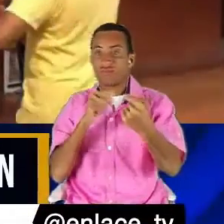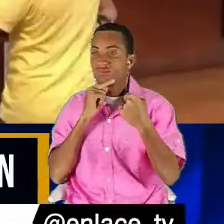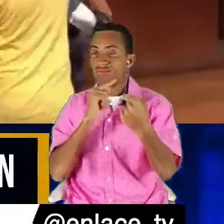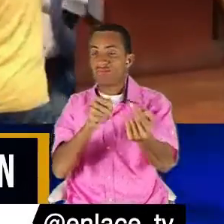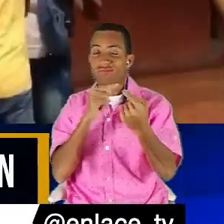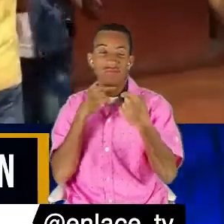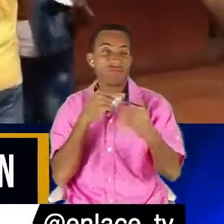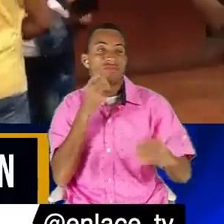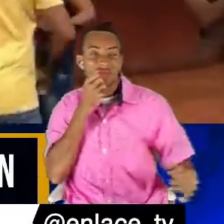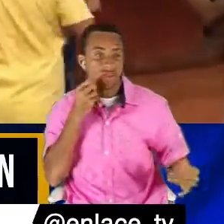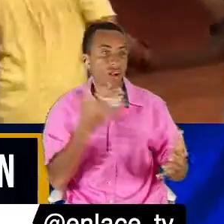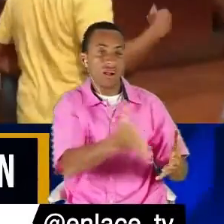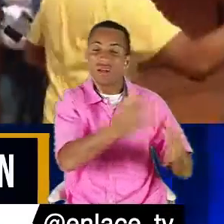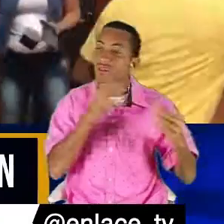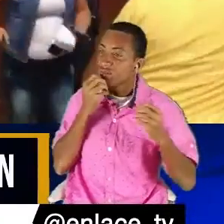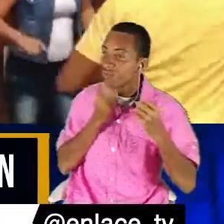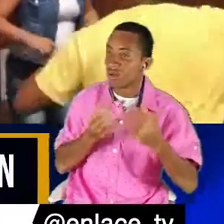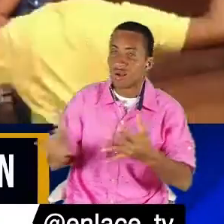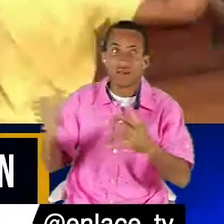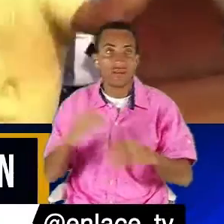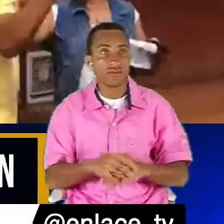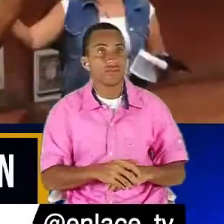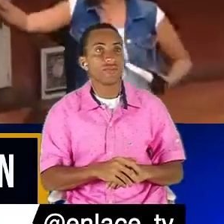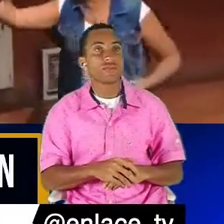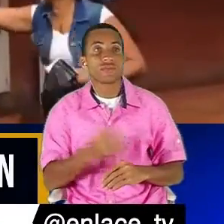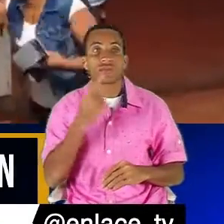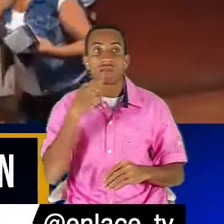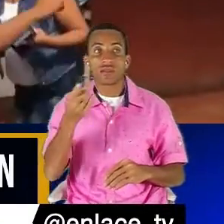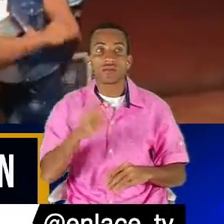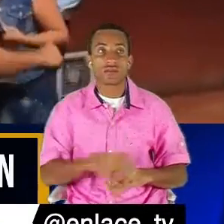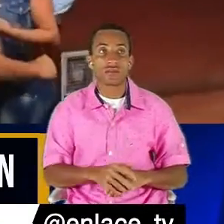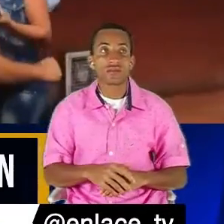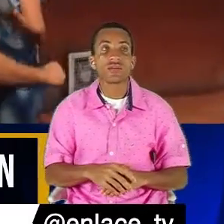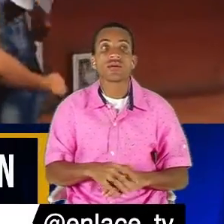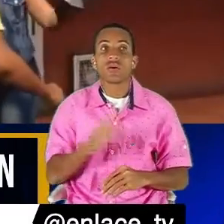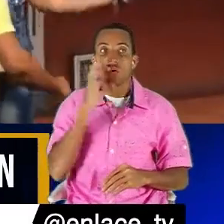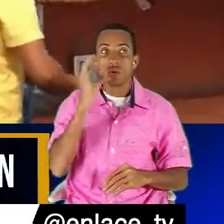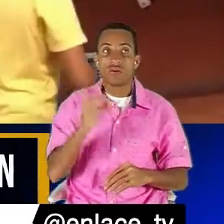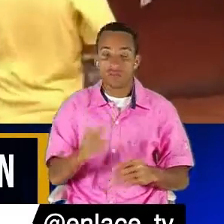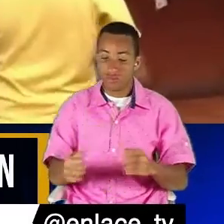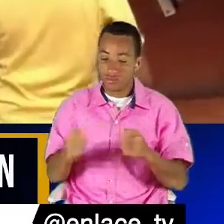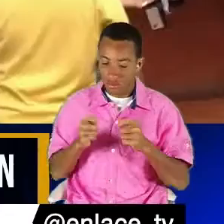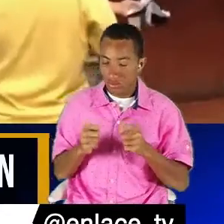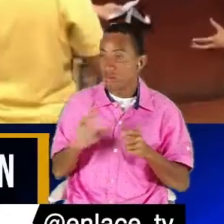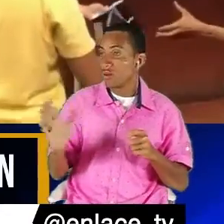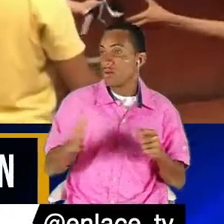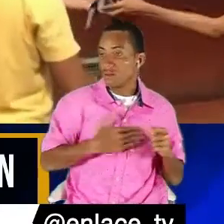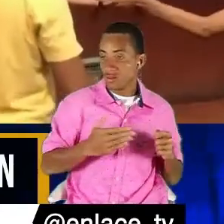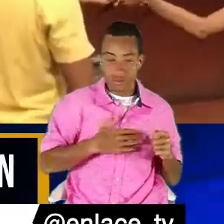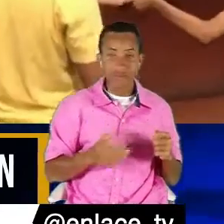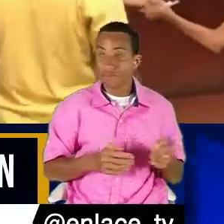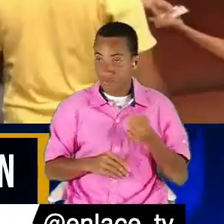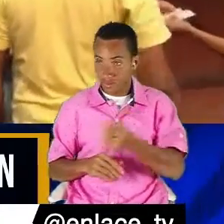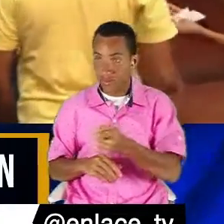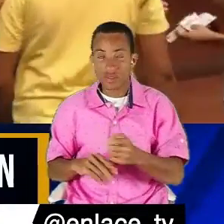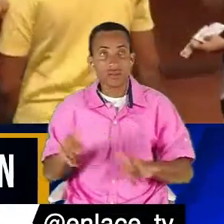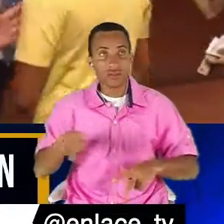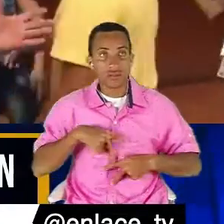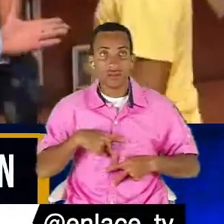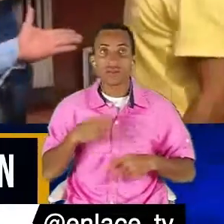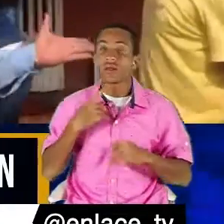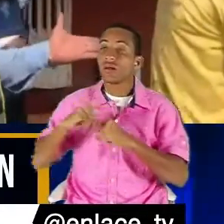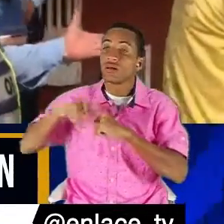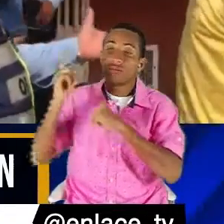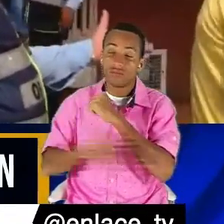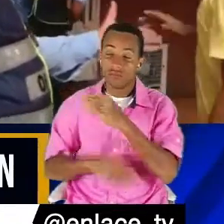agredimos verbalmente y todo eso, y pues el señor después se queda con la tarjeta de propiedad del vehículo y no la quiso entregar, tocó meterle demanda y